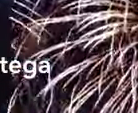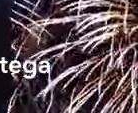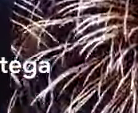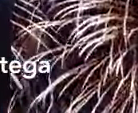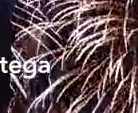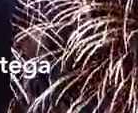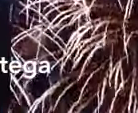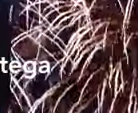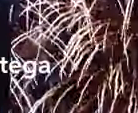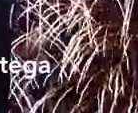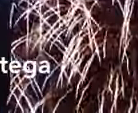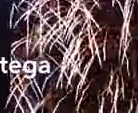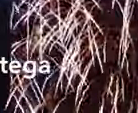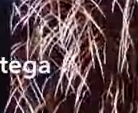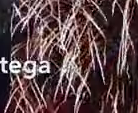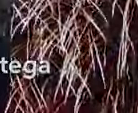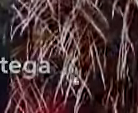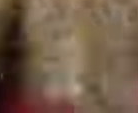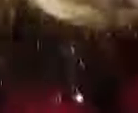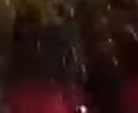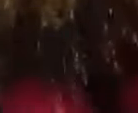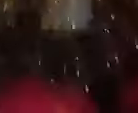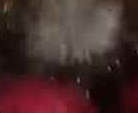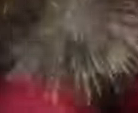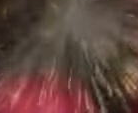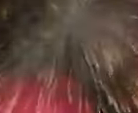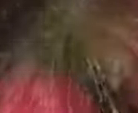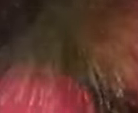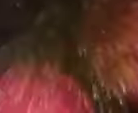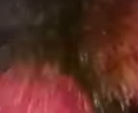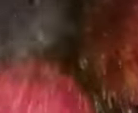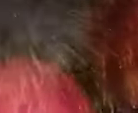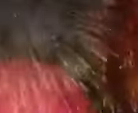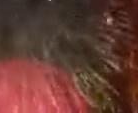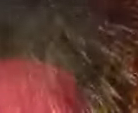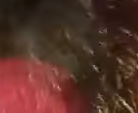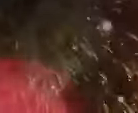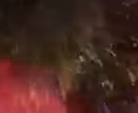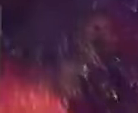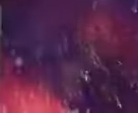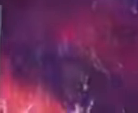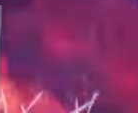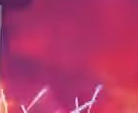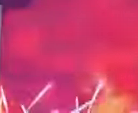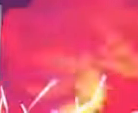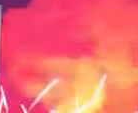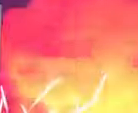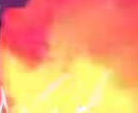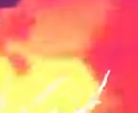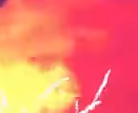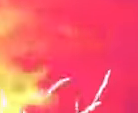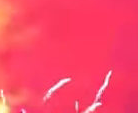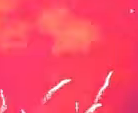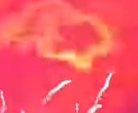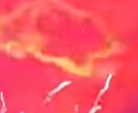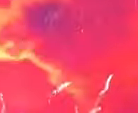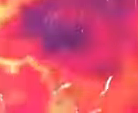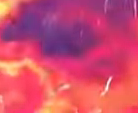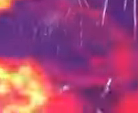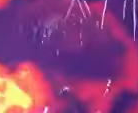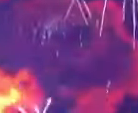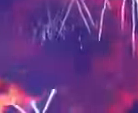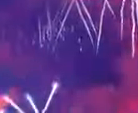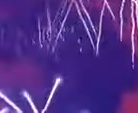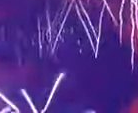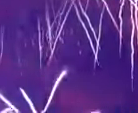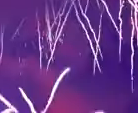seguro, alabando y glorificando a Dios con la participación del evangelista Mickey Mulero. Alguien tiene que saber